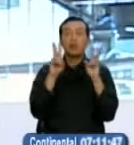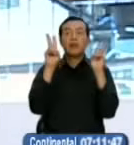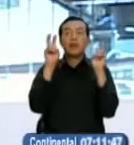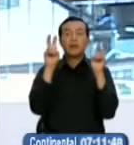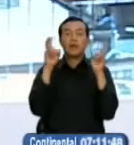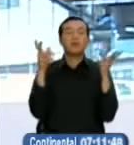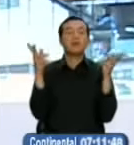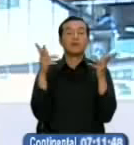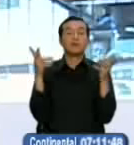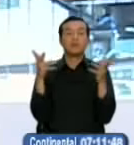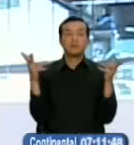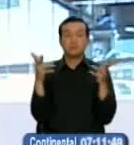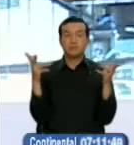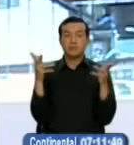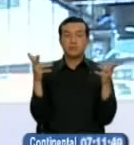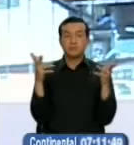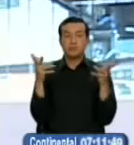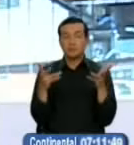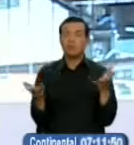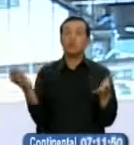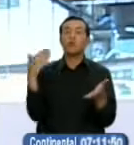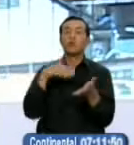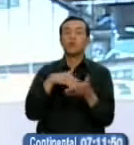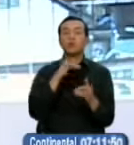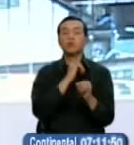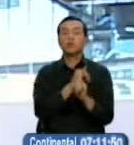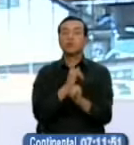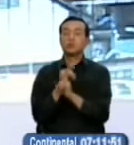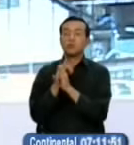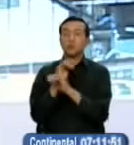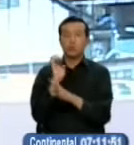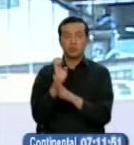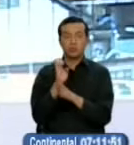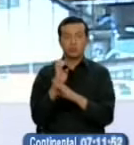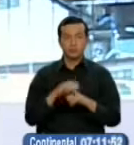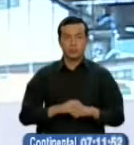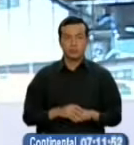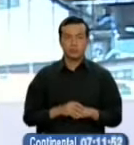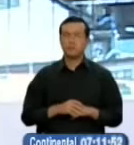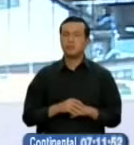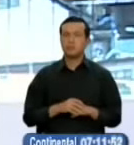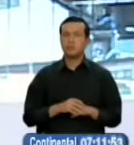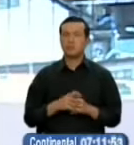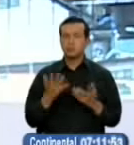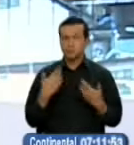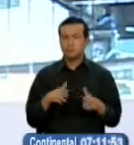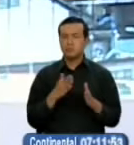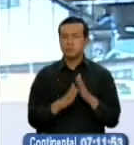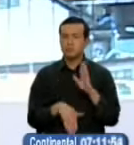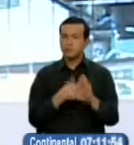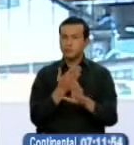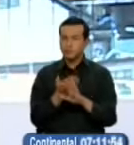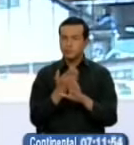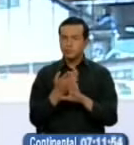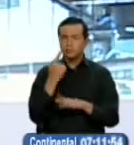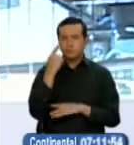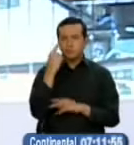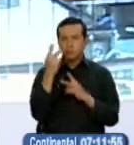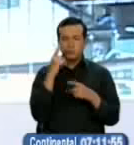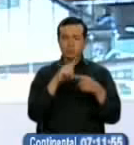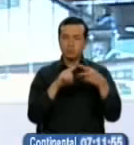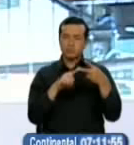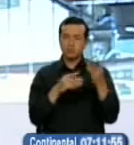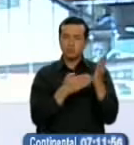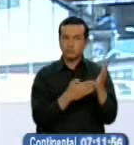salvar o reinstitucionalizar al país. Estamos aquí planteándonos y estamos viendo dos